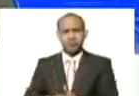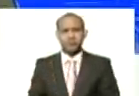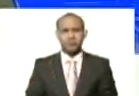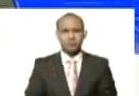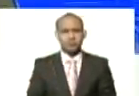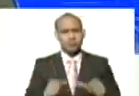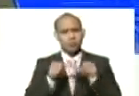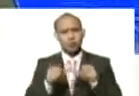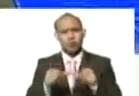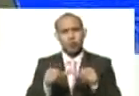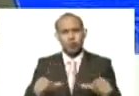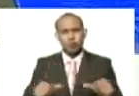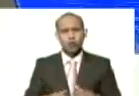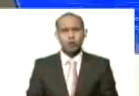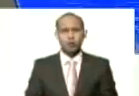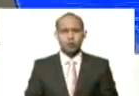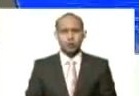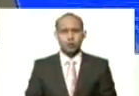se mantenga